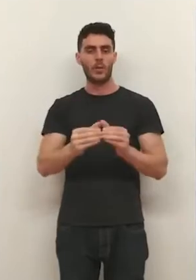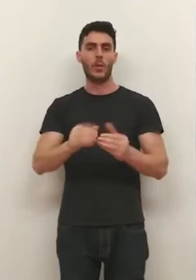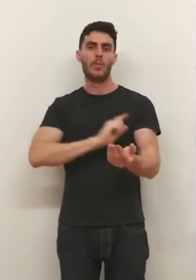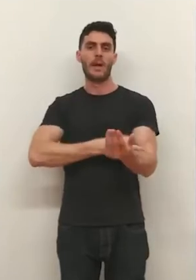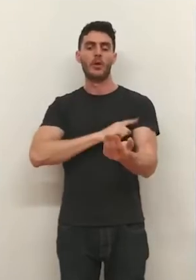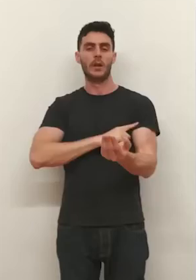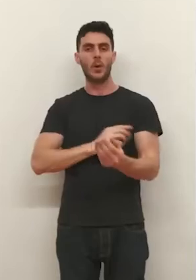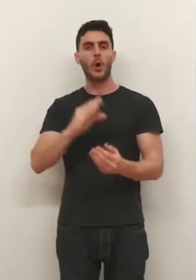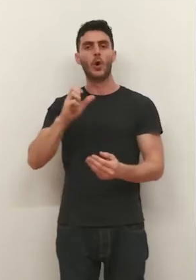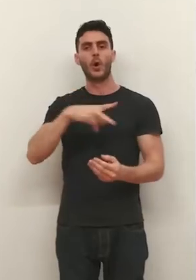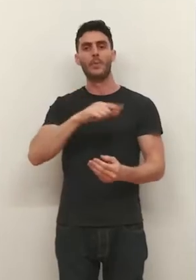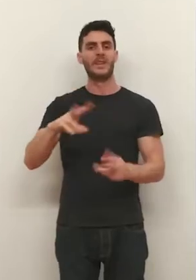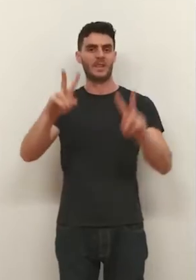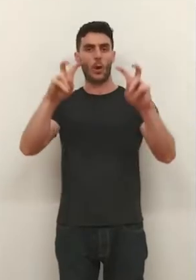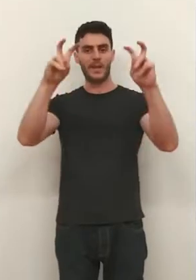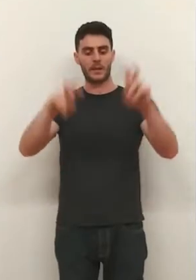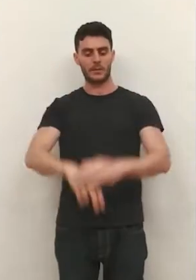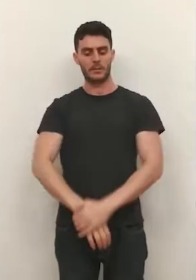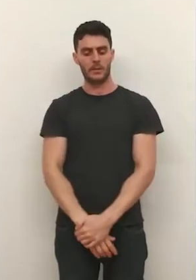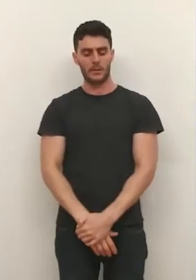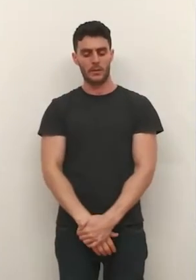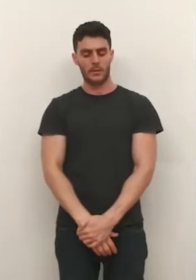Deportivo Comillas.